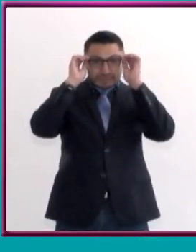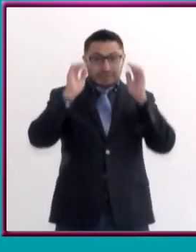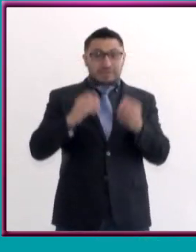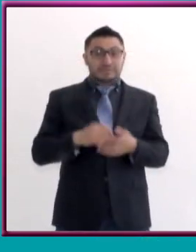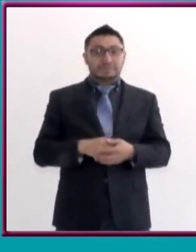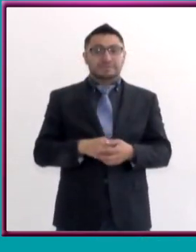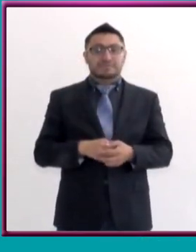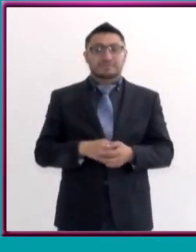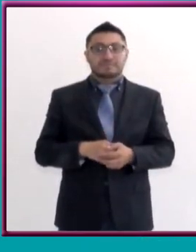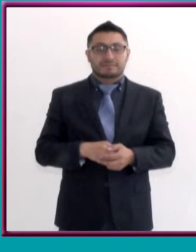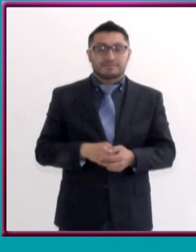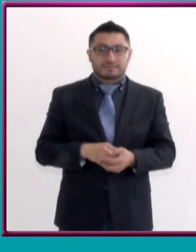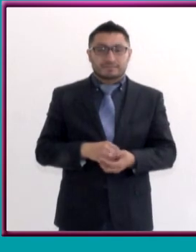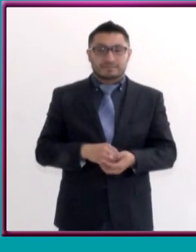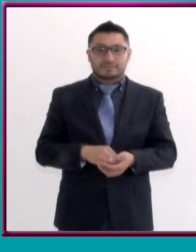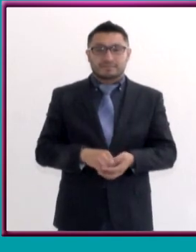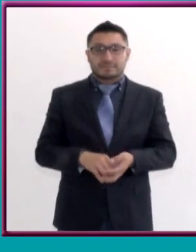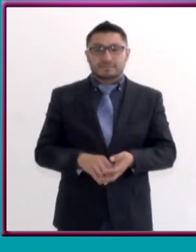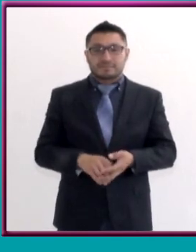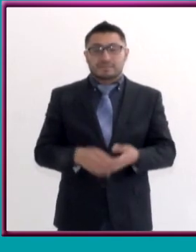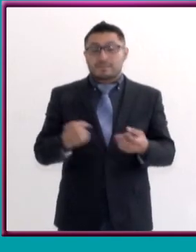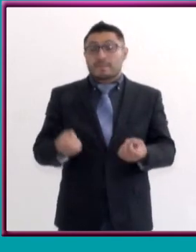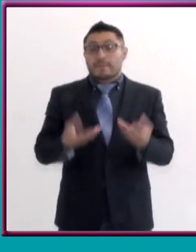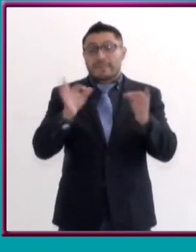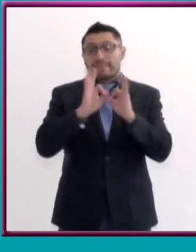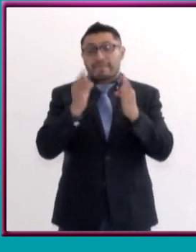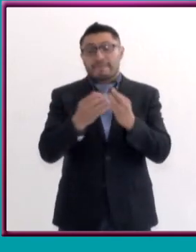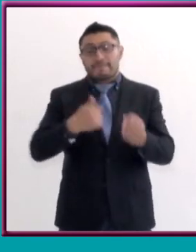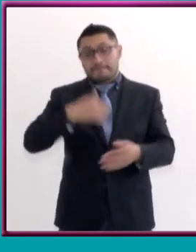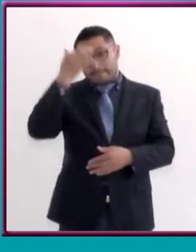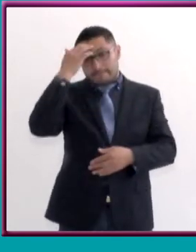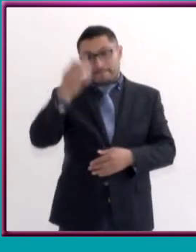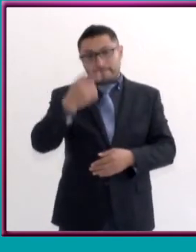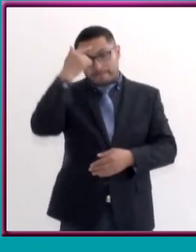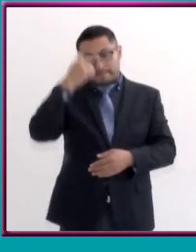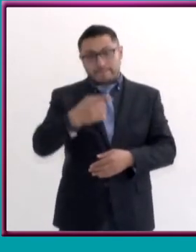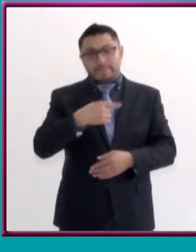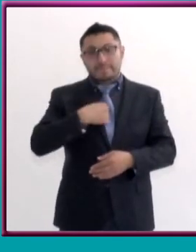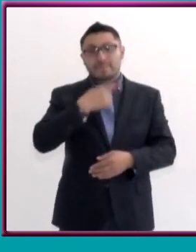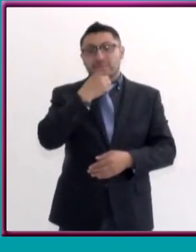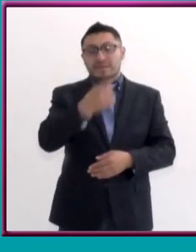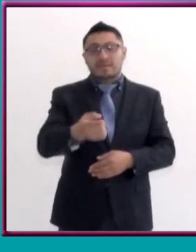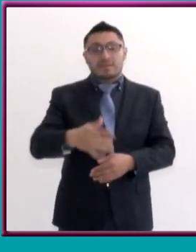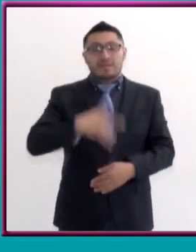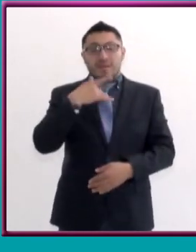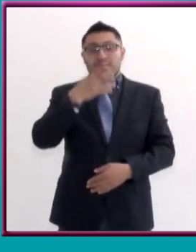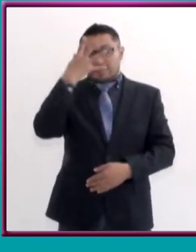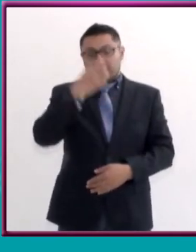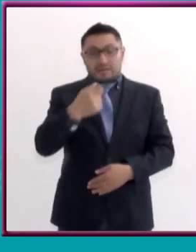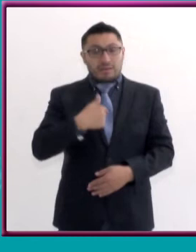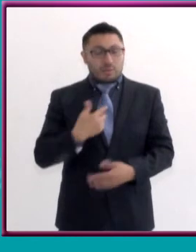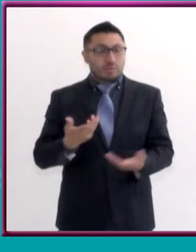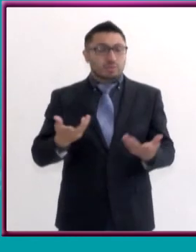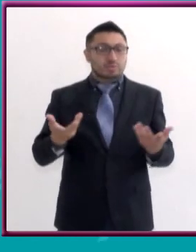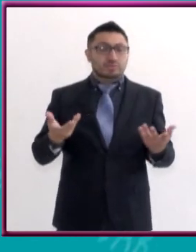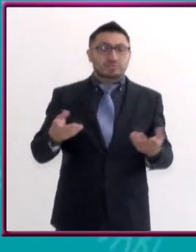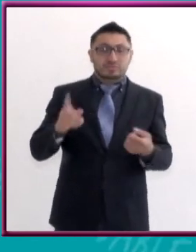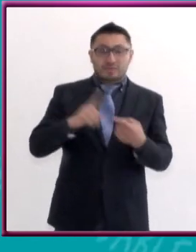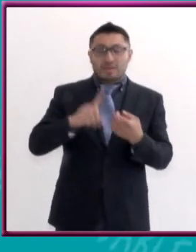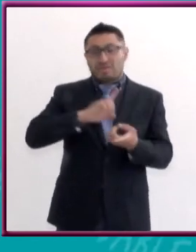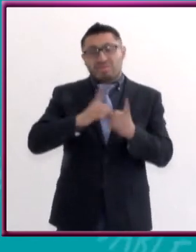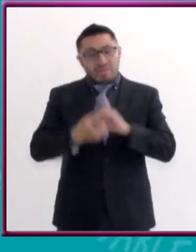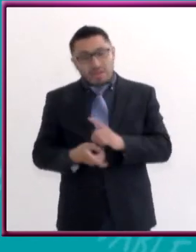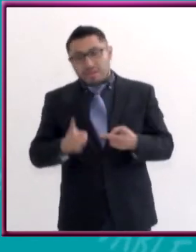la que yo digo que me siento triste. ¿Cuántas formas conozco para decir que me siento triste? Podría